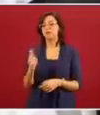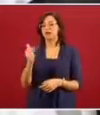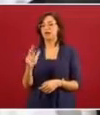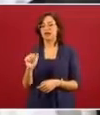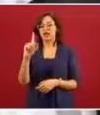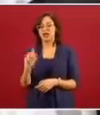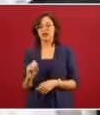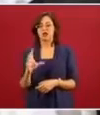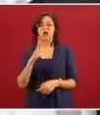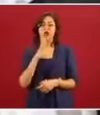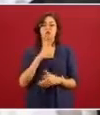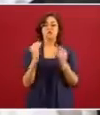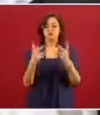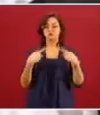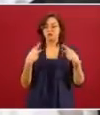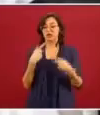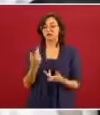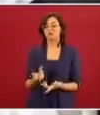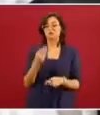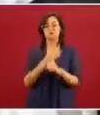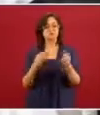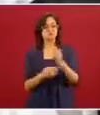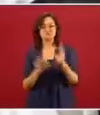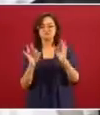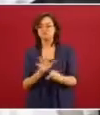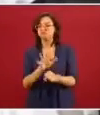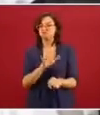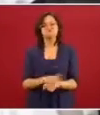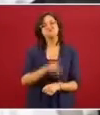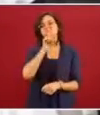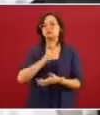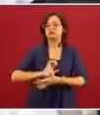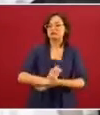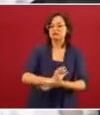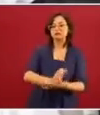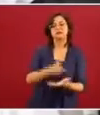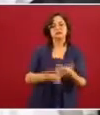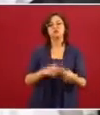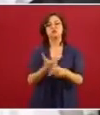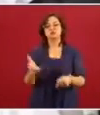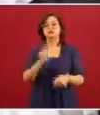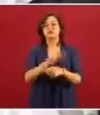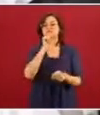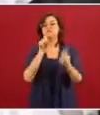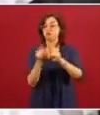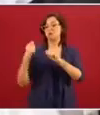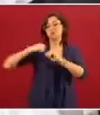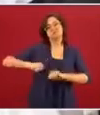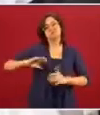que hay muchos internos que no cuentan con material adecuado y están sufriendo también discriminación en hospitales por parte de sus